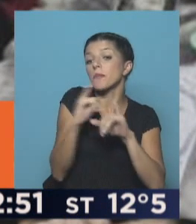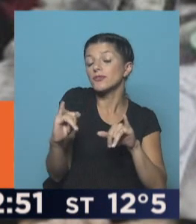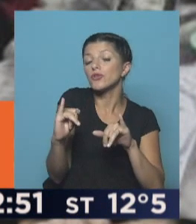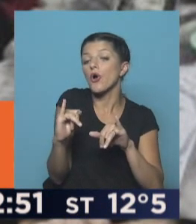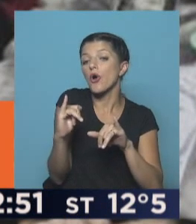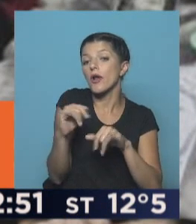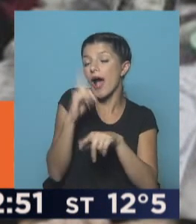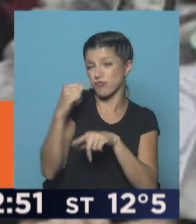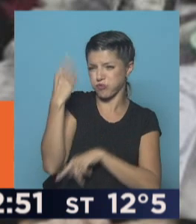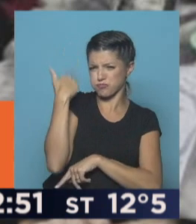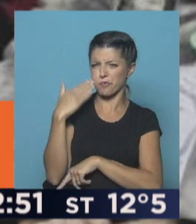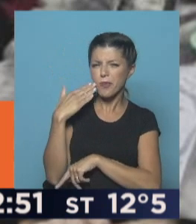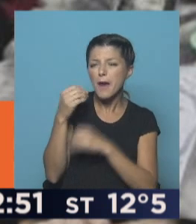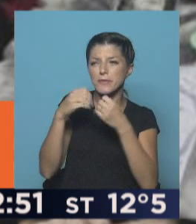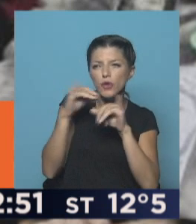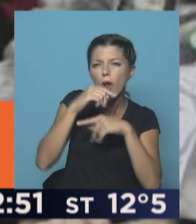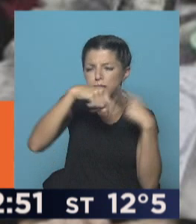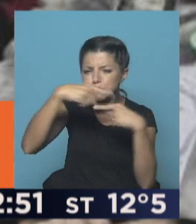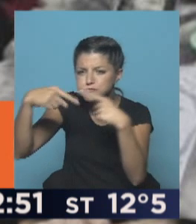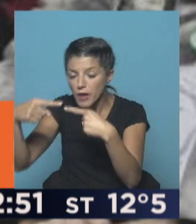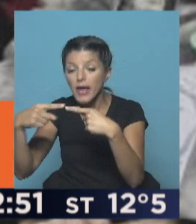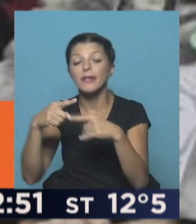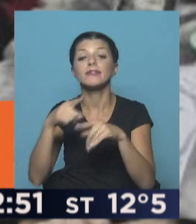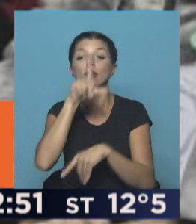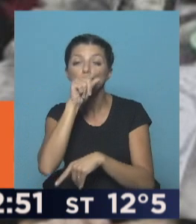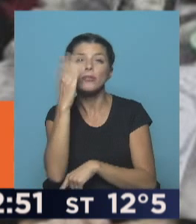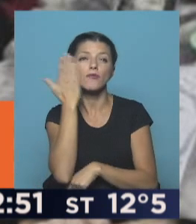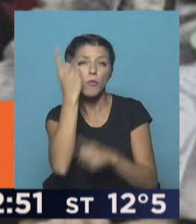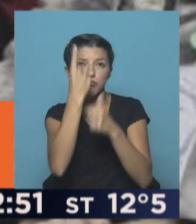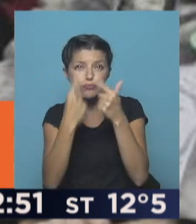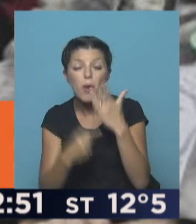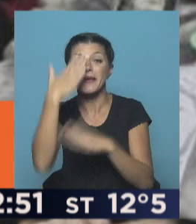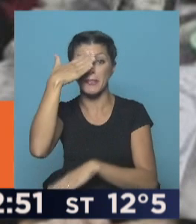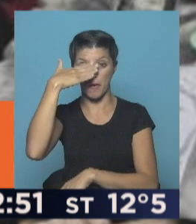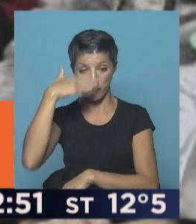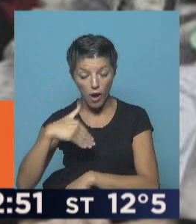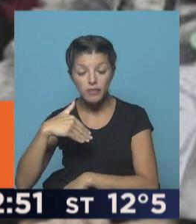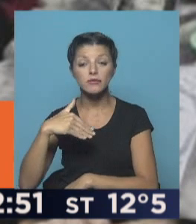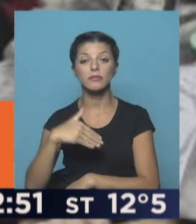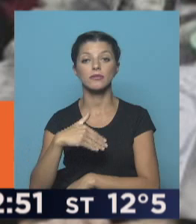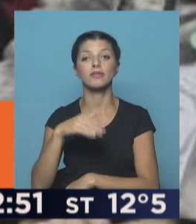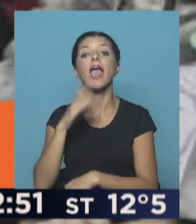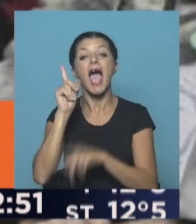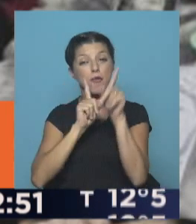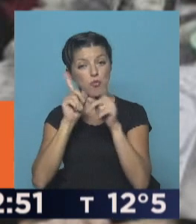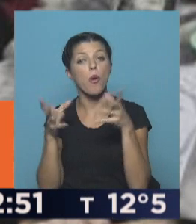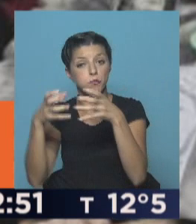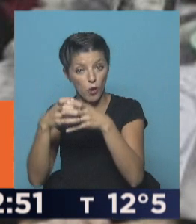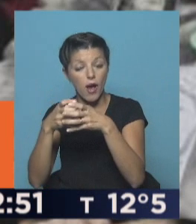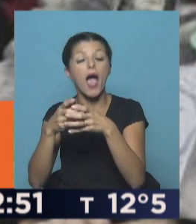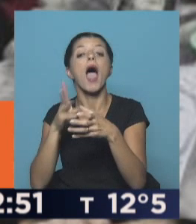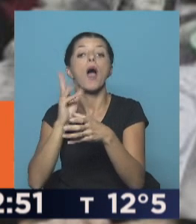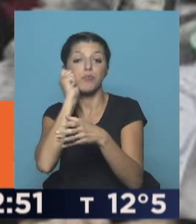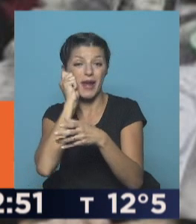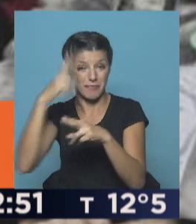durante horas de esta tarde comenzó a circular por las redes sociales y finalmente allegados a abuelas de Plaza de Mayo confirmaron la